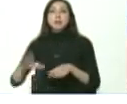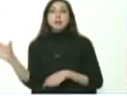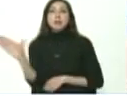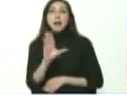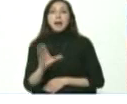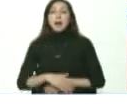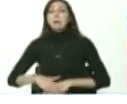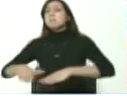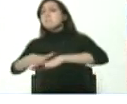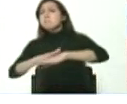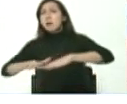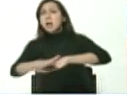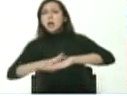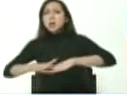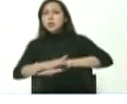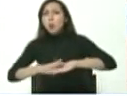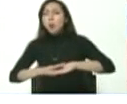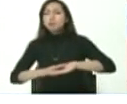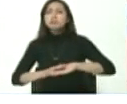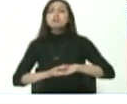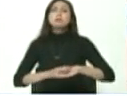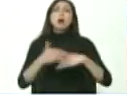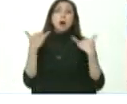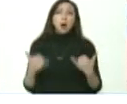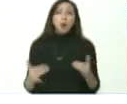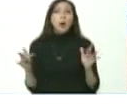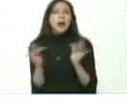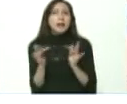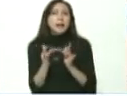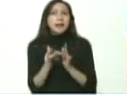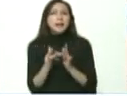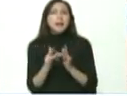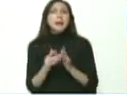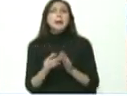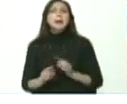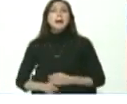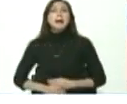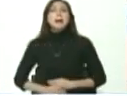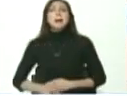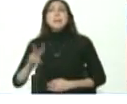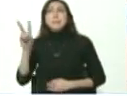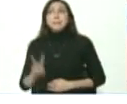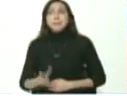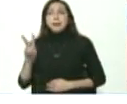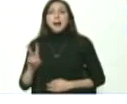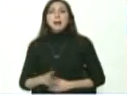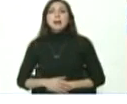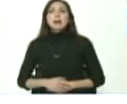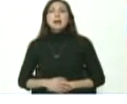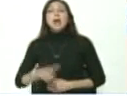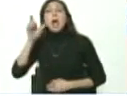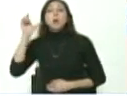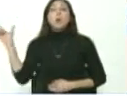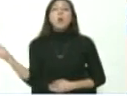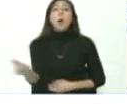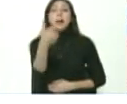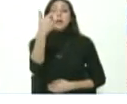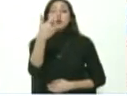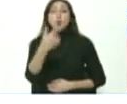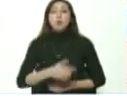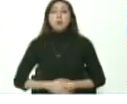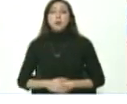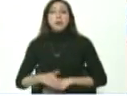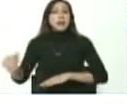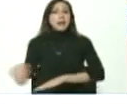Perdón. Vámonos a Valle de la Pascua, en Guárico,